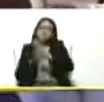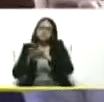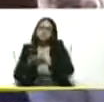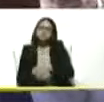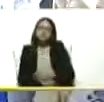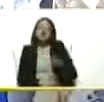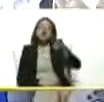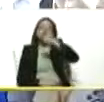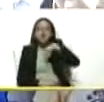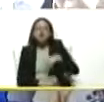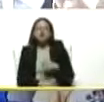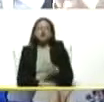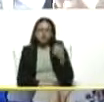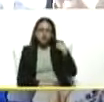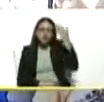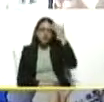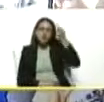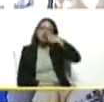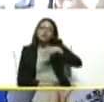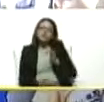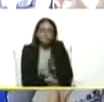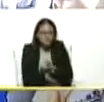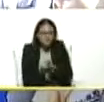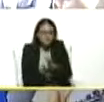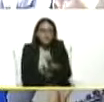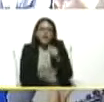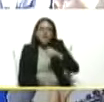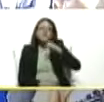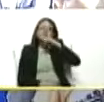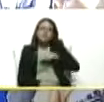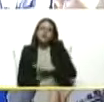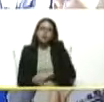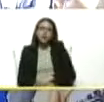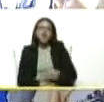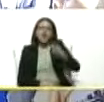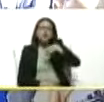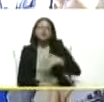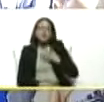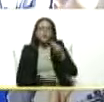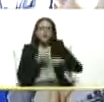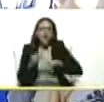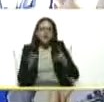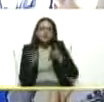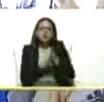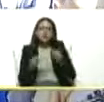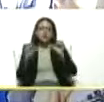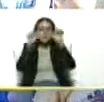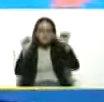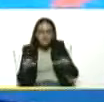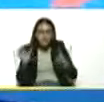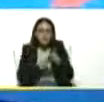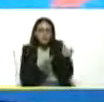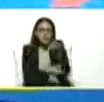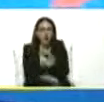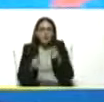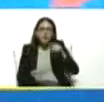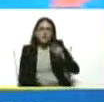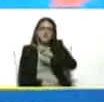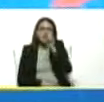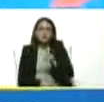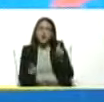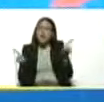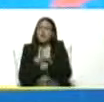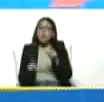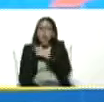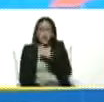lado correcto de la historia. Tenemos todas las piezas para el gran modelo económico de Venezuela. Y así como China,